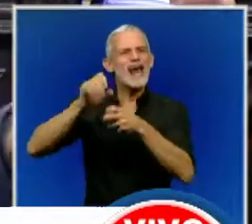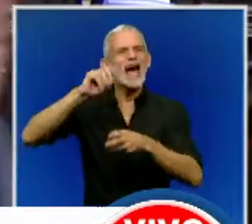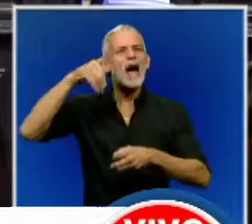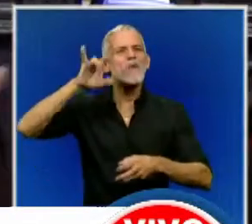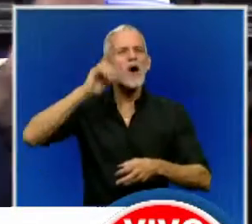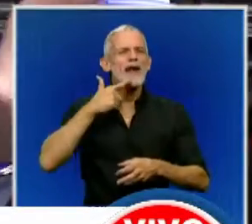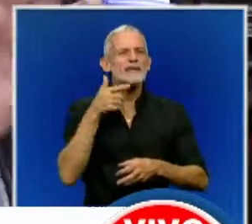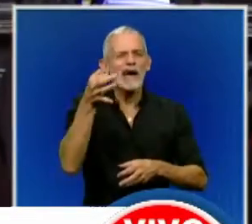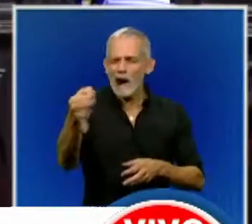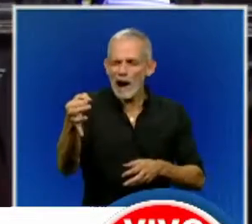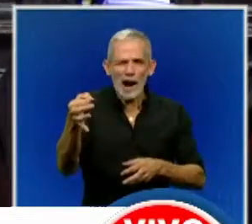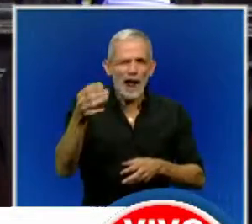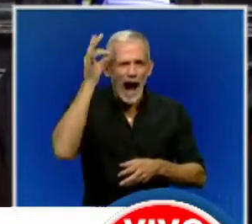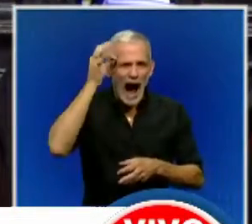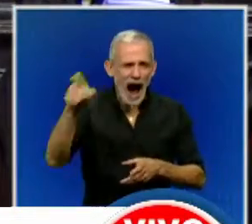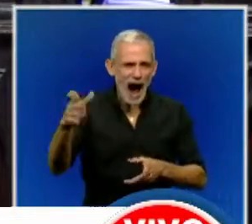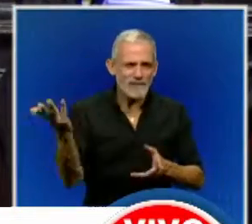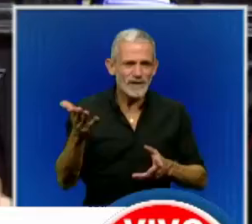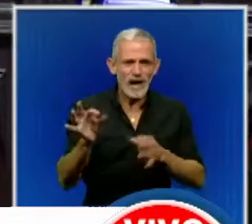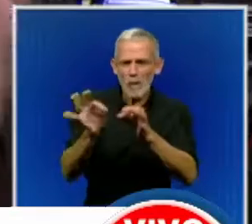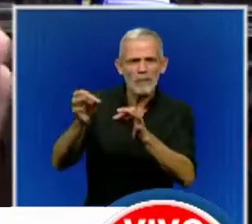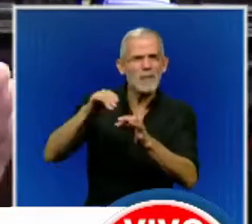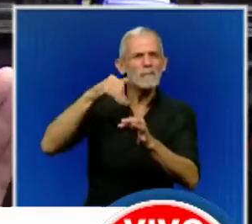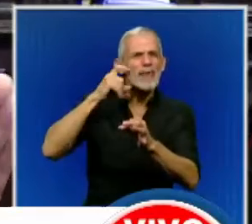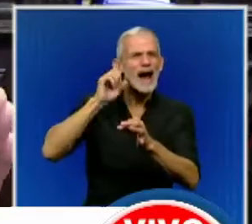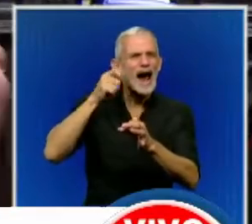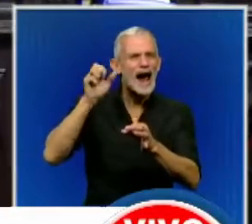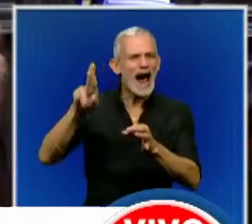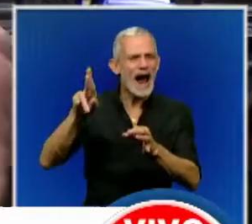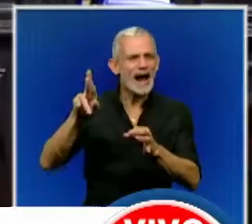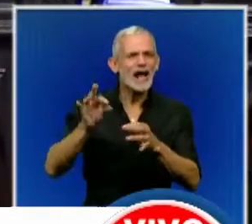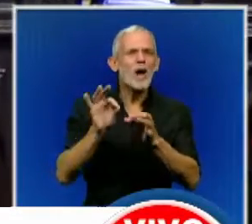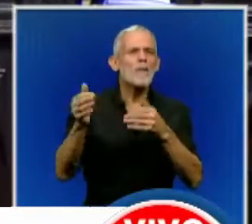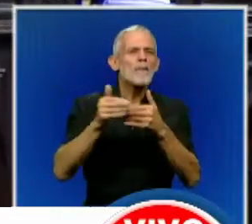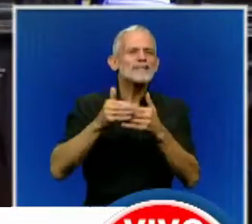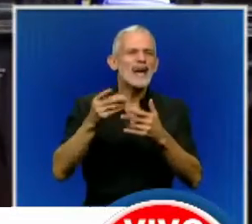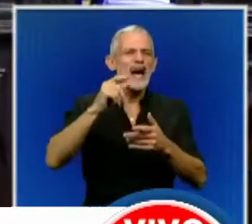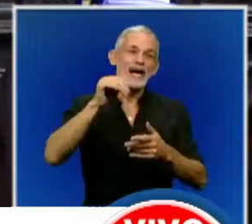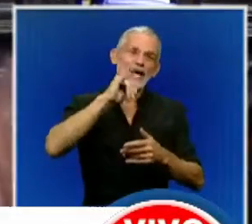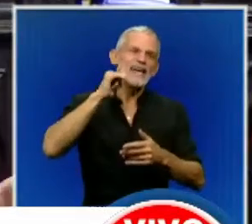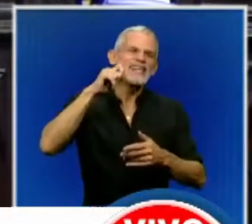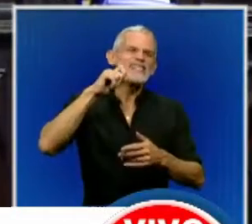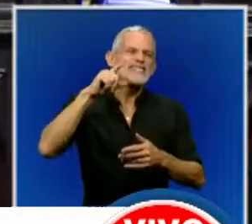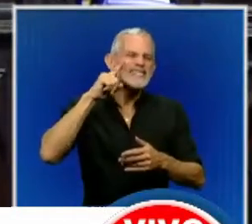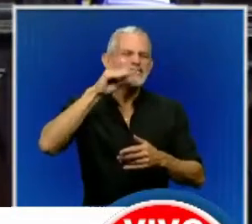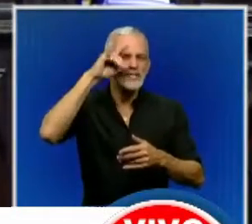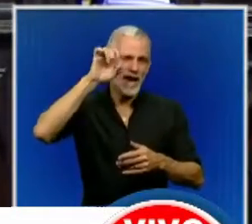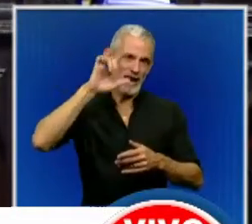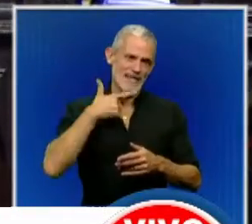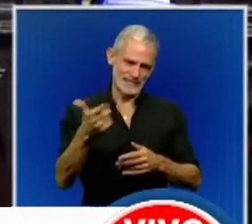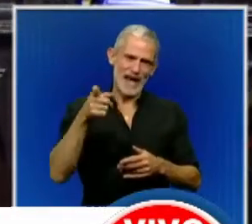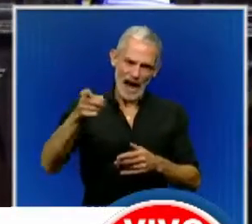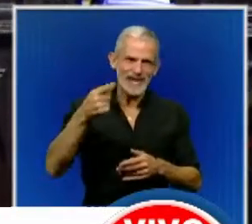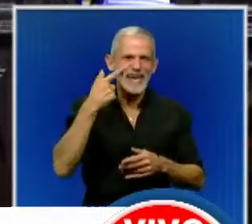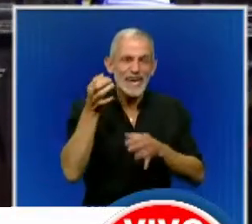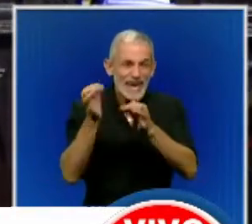unas islitas chiquitas en el África, cerca de Madagascar, para que se ubiquen muy cerquita de Seychelles. Ahí quedan las